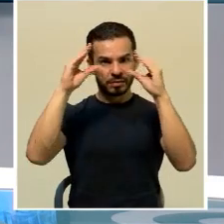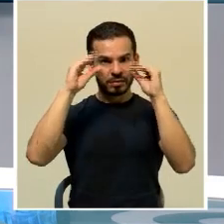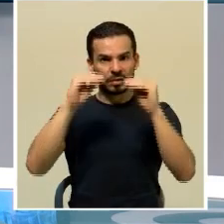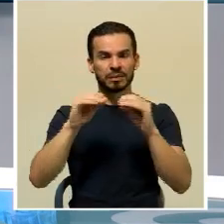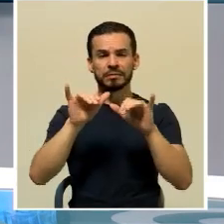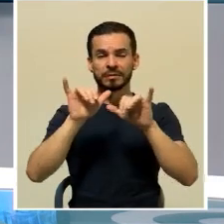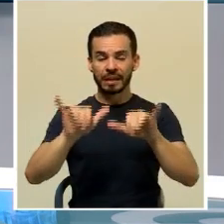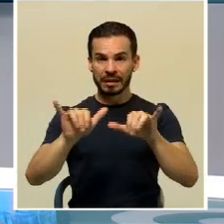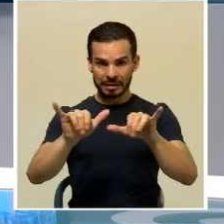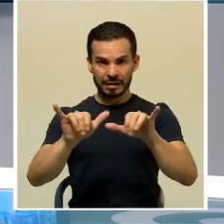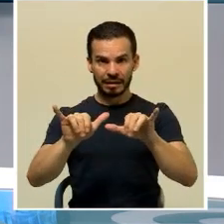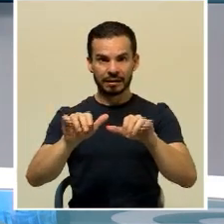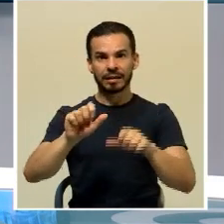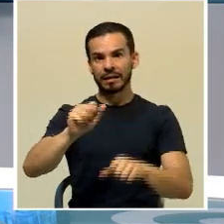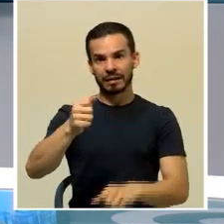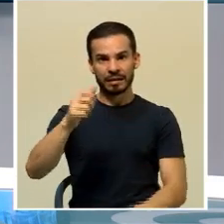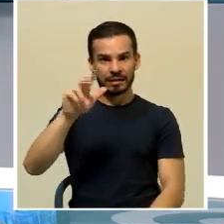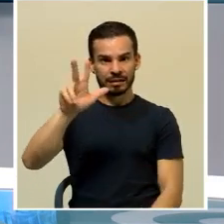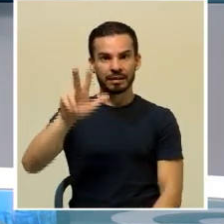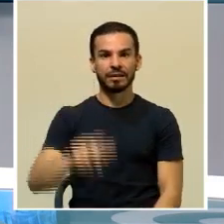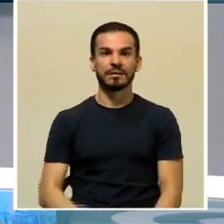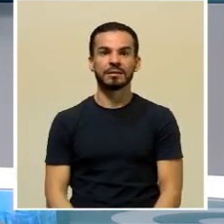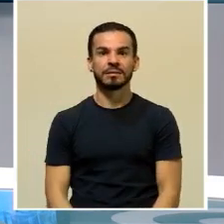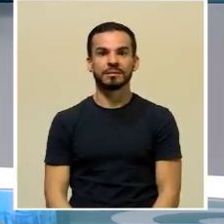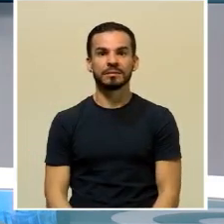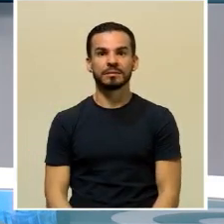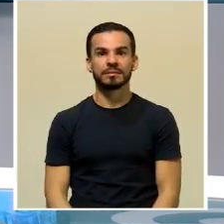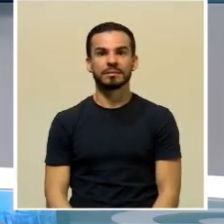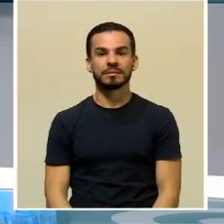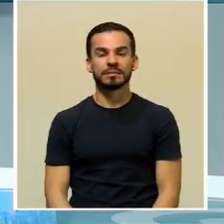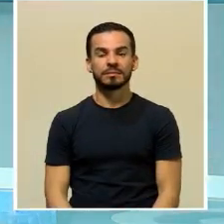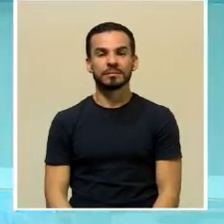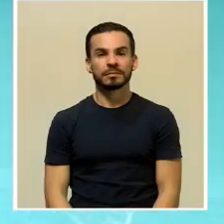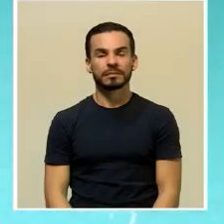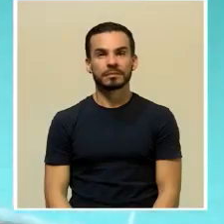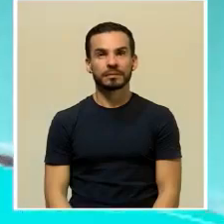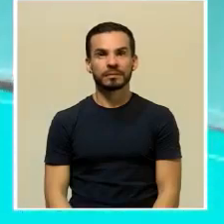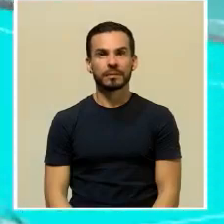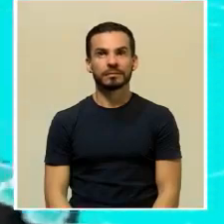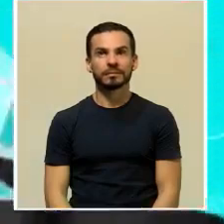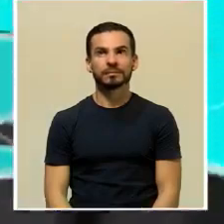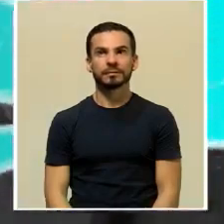información. Quédese en la señal del 13.